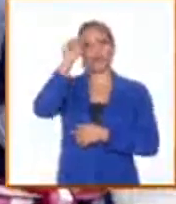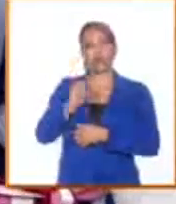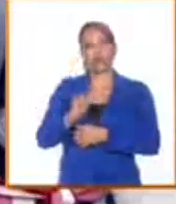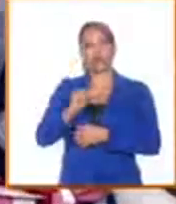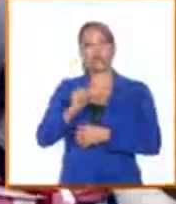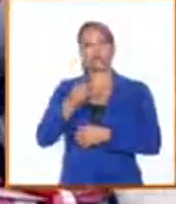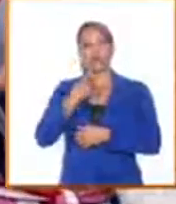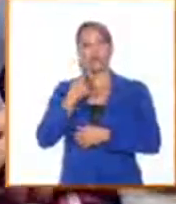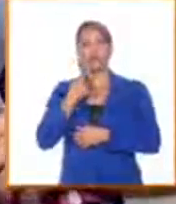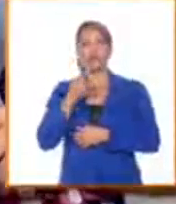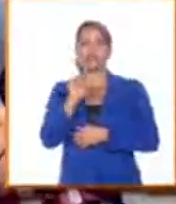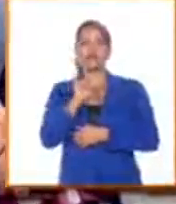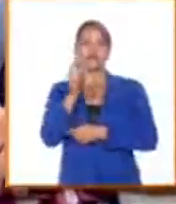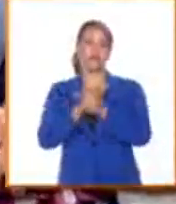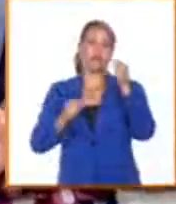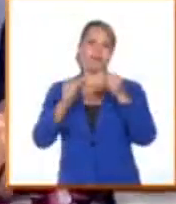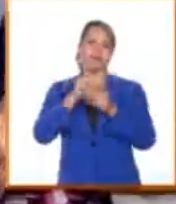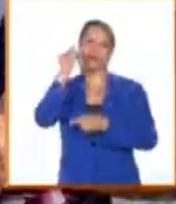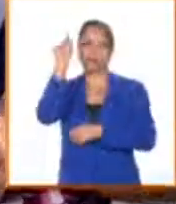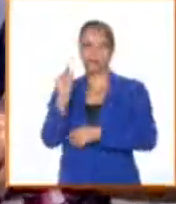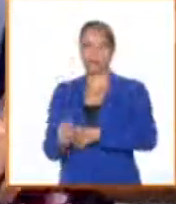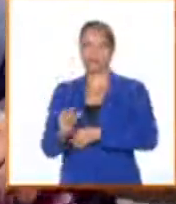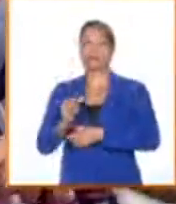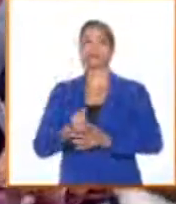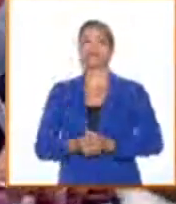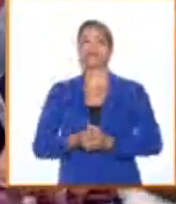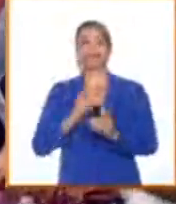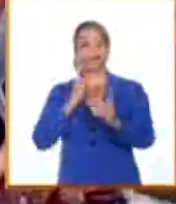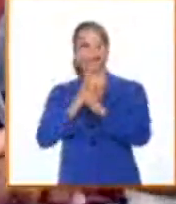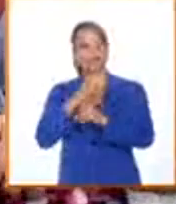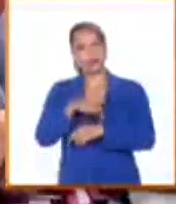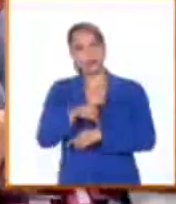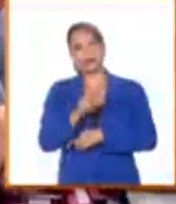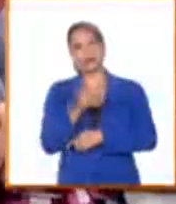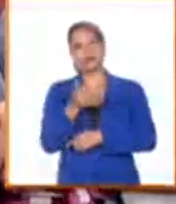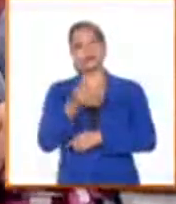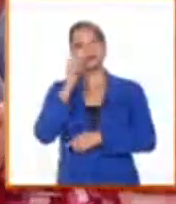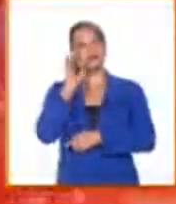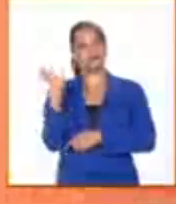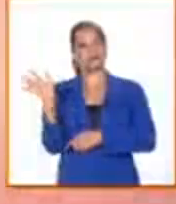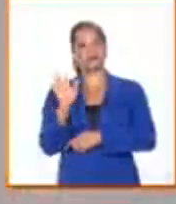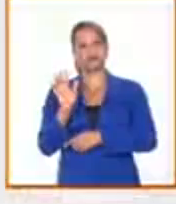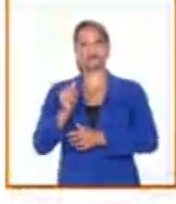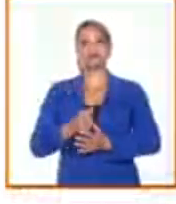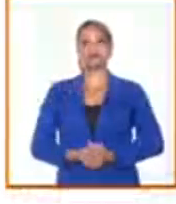sobre todo como seres humanos. Nos vemos pronto. Chao.